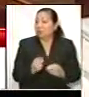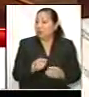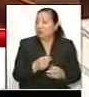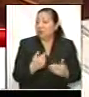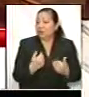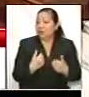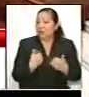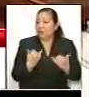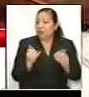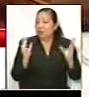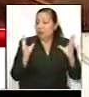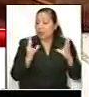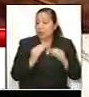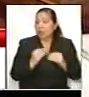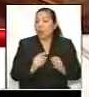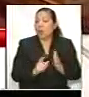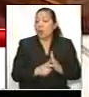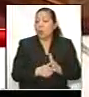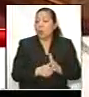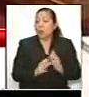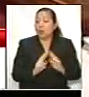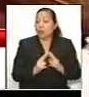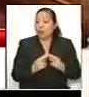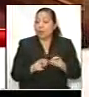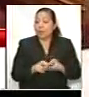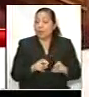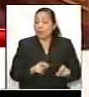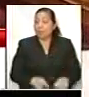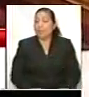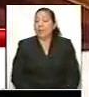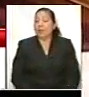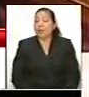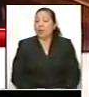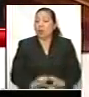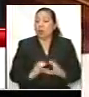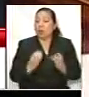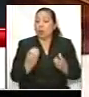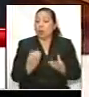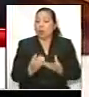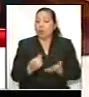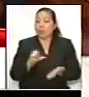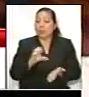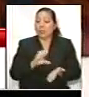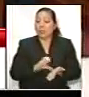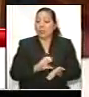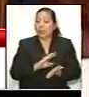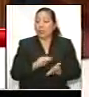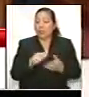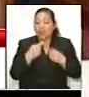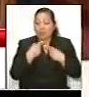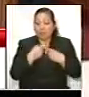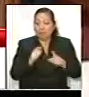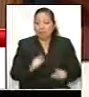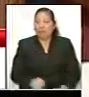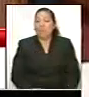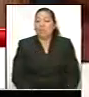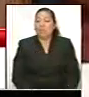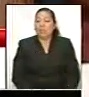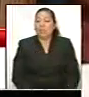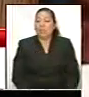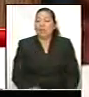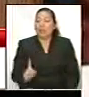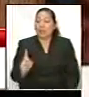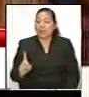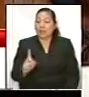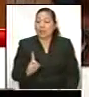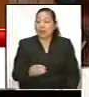tener esta noche luego de la sesión del pleno en Congreso Central. Toda la información de lo que ocurre en cada una